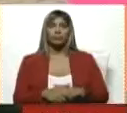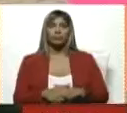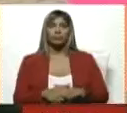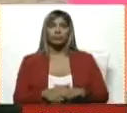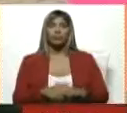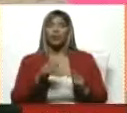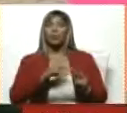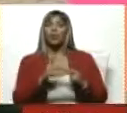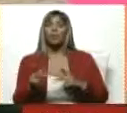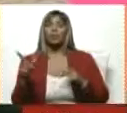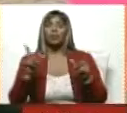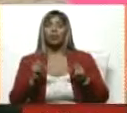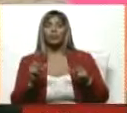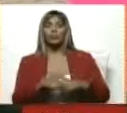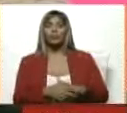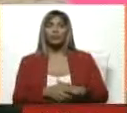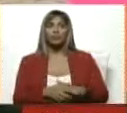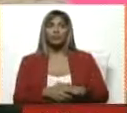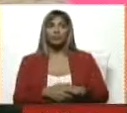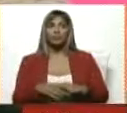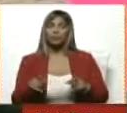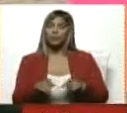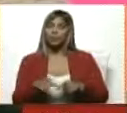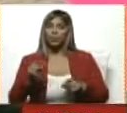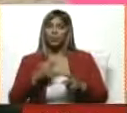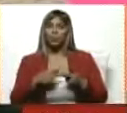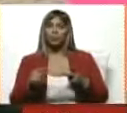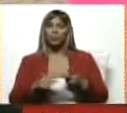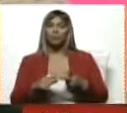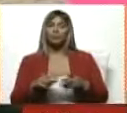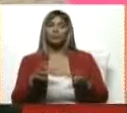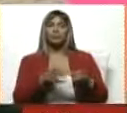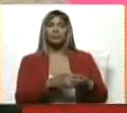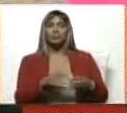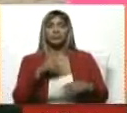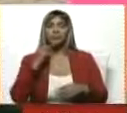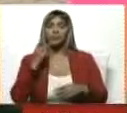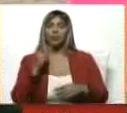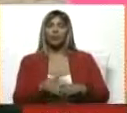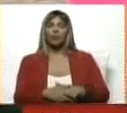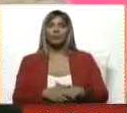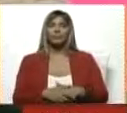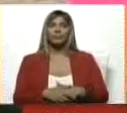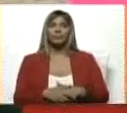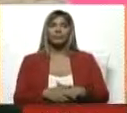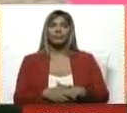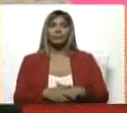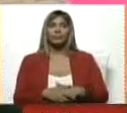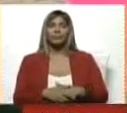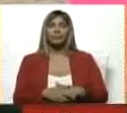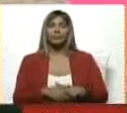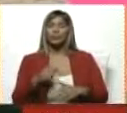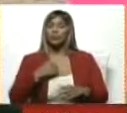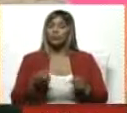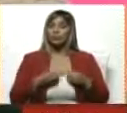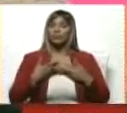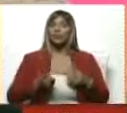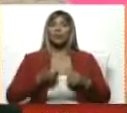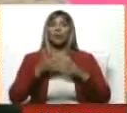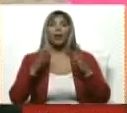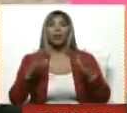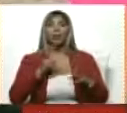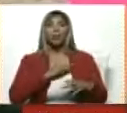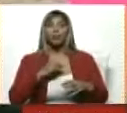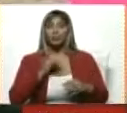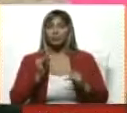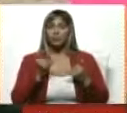del programa de televisión como nuestros compañeros del gabinete, una de las satisfacciones más grandes para los